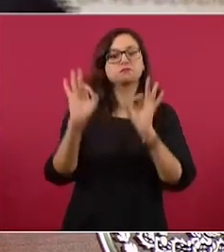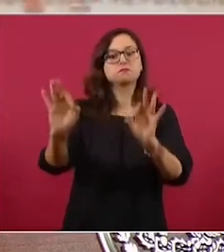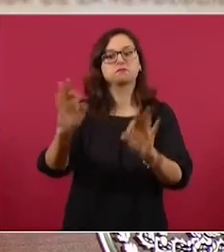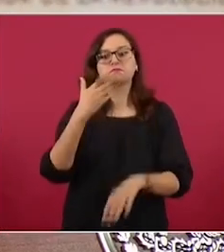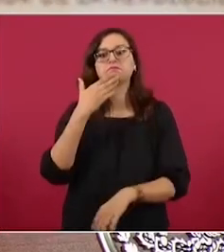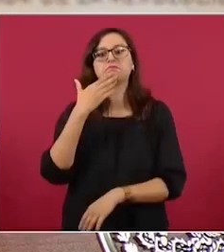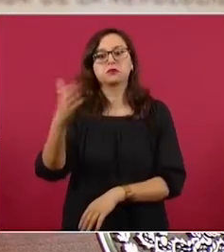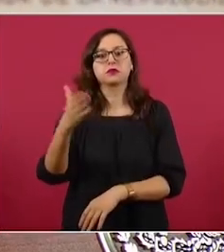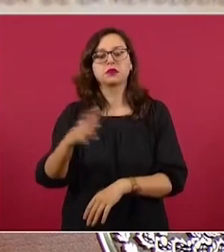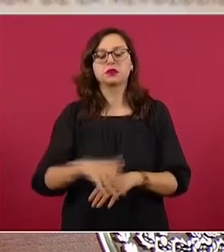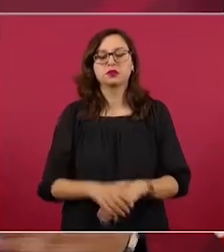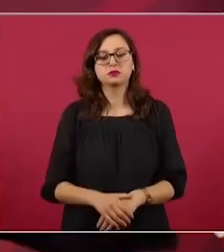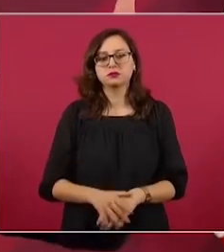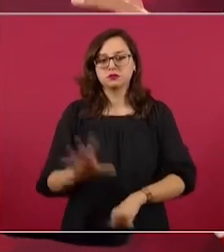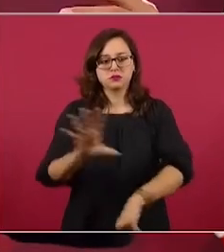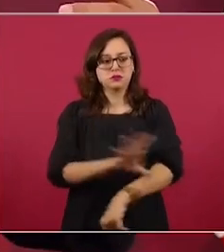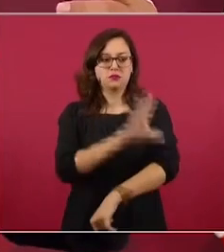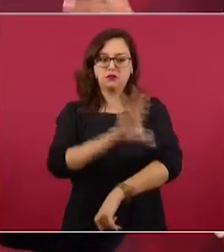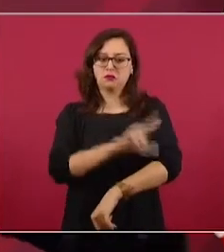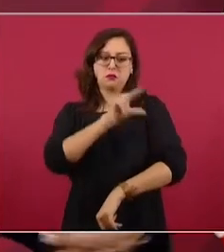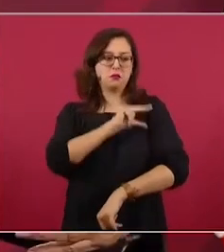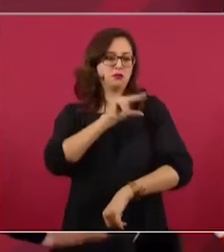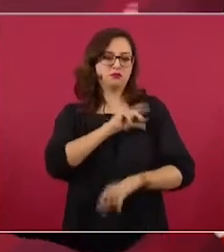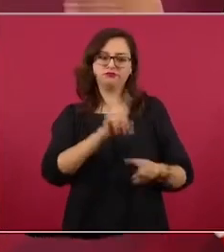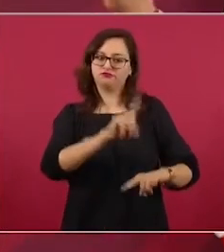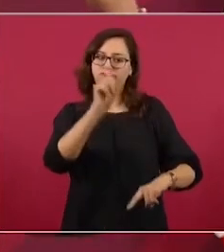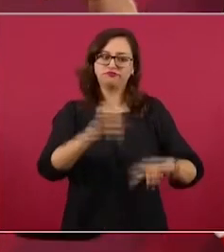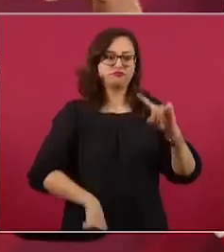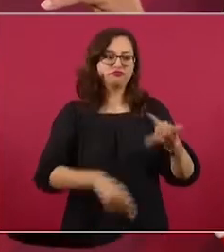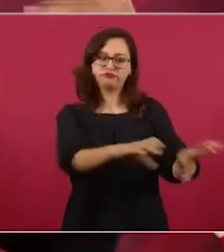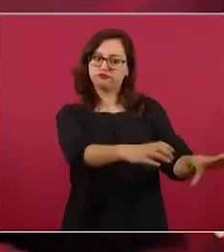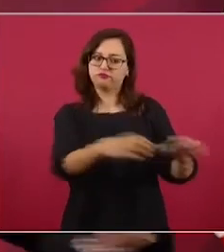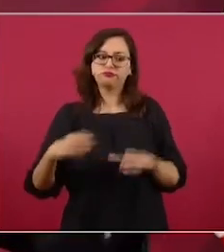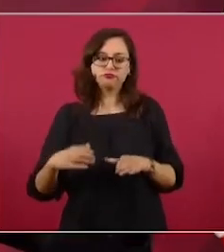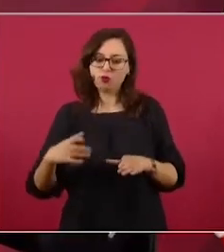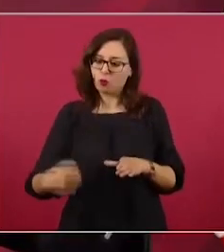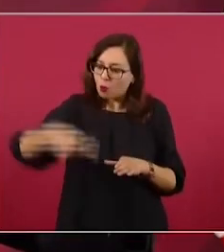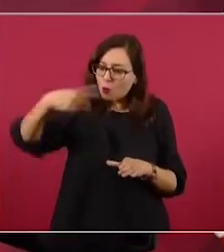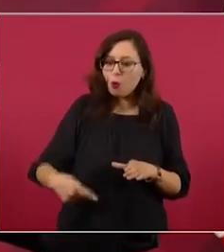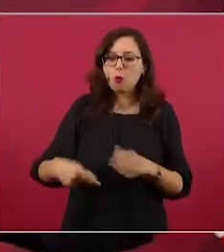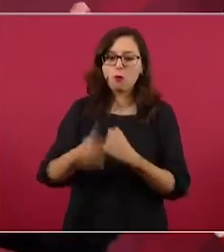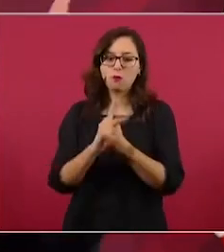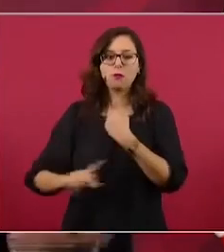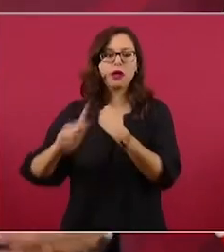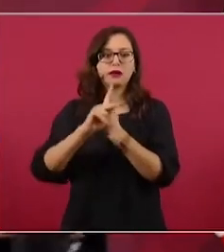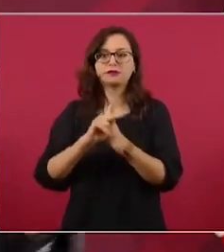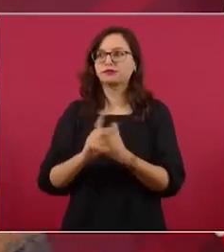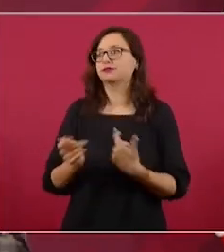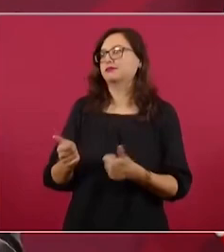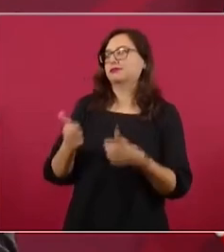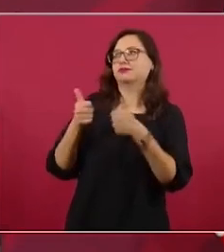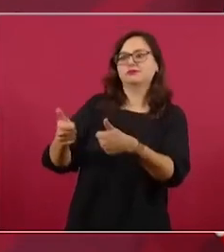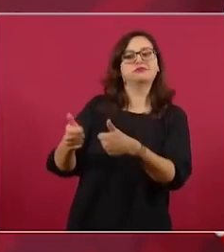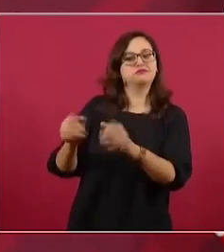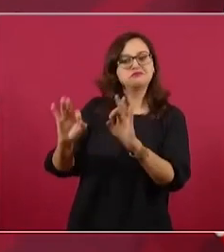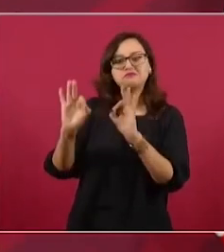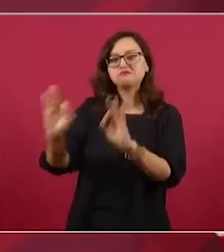Nosotros desde el principio dijimos, hay que prepararnos,